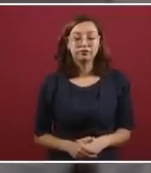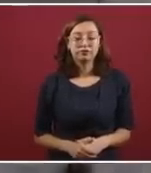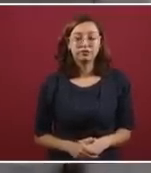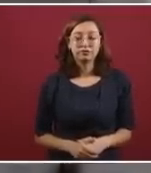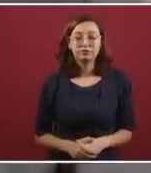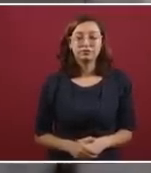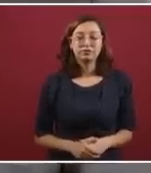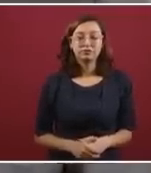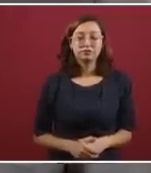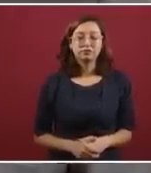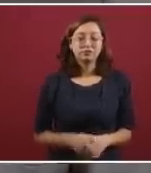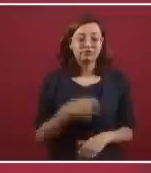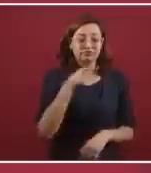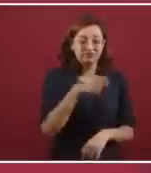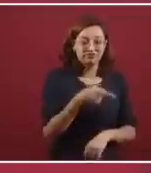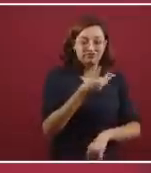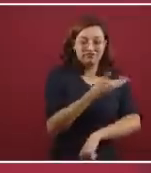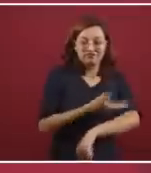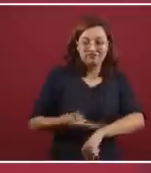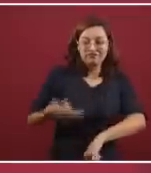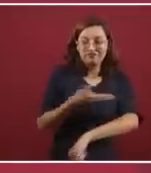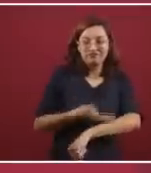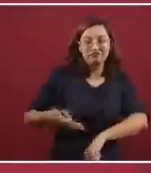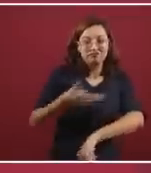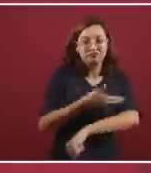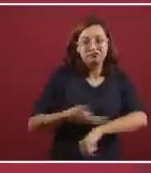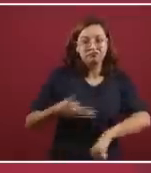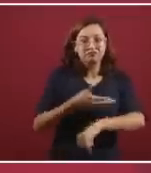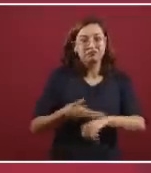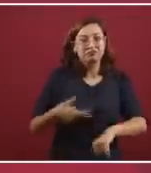y su gestión es para traer a maximiliano